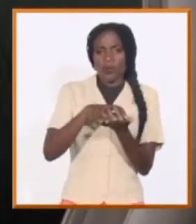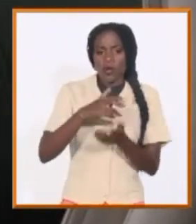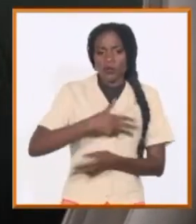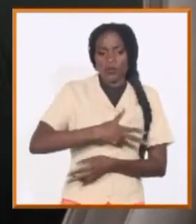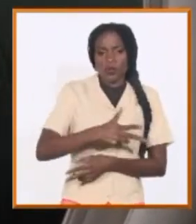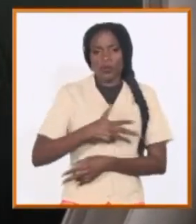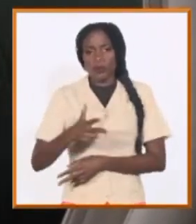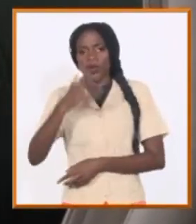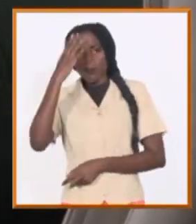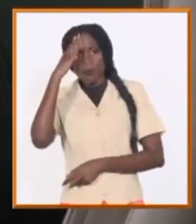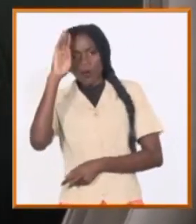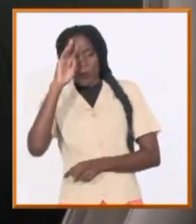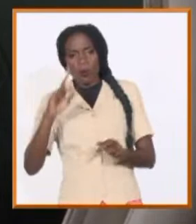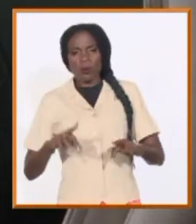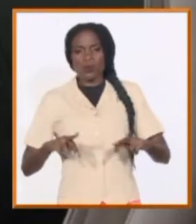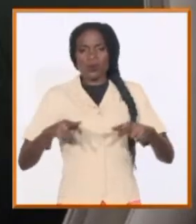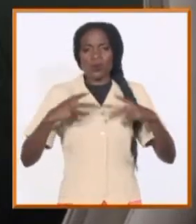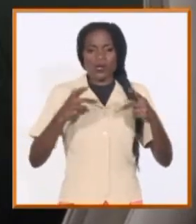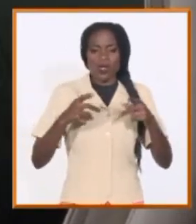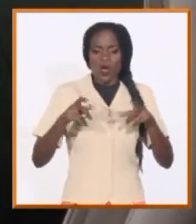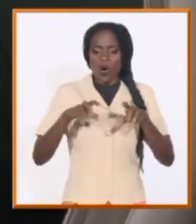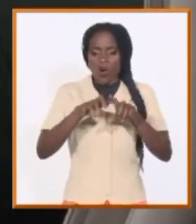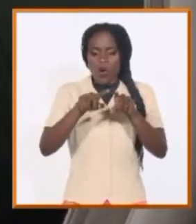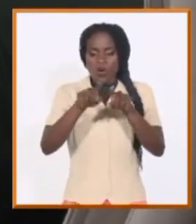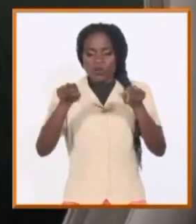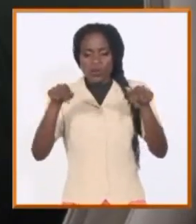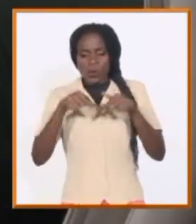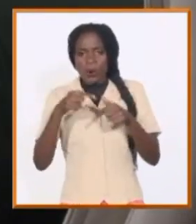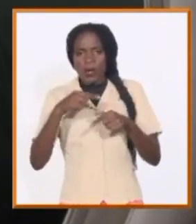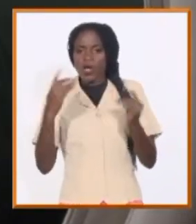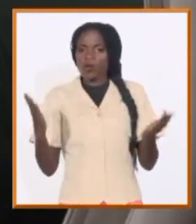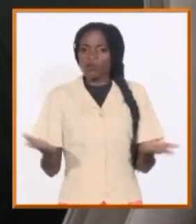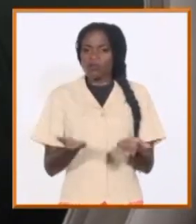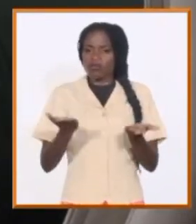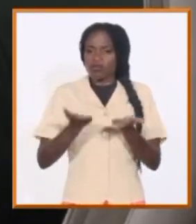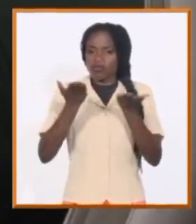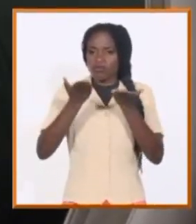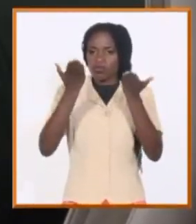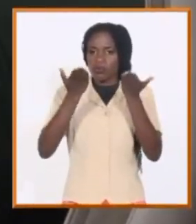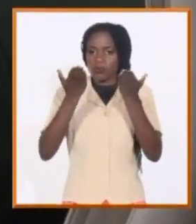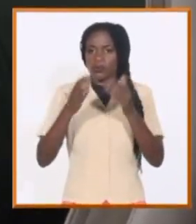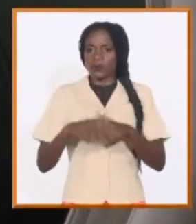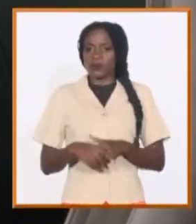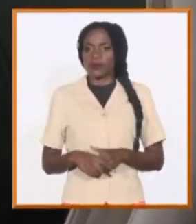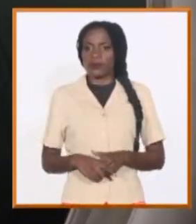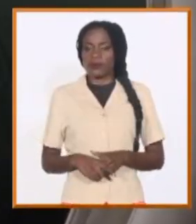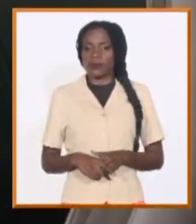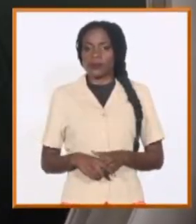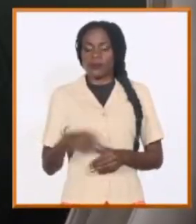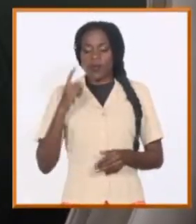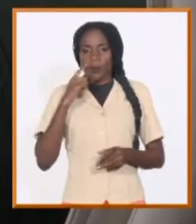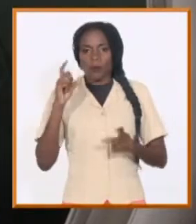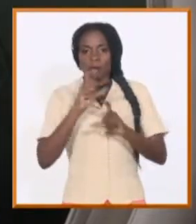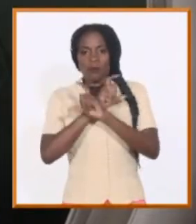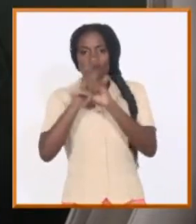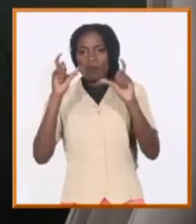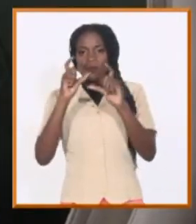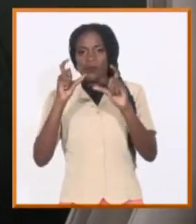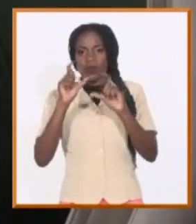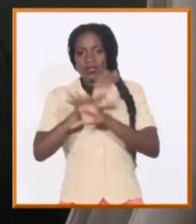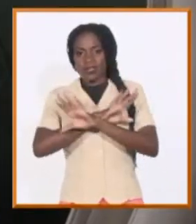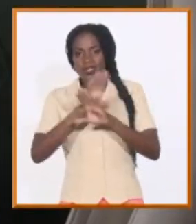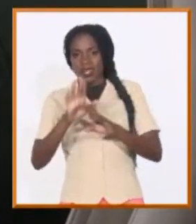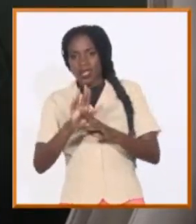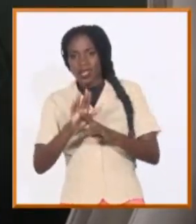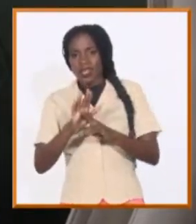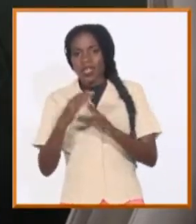mesa para Cuba, han rescatado escenarios para que esos muchachos se desarrollen. Yo decía, me sorprendió Andy Pereira ante los centroamericanos diciendo, no, ya esta es mi tipo de